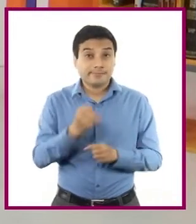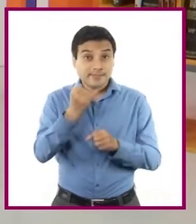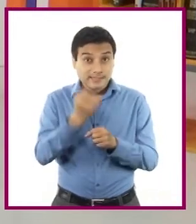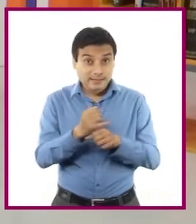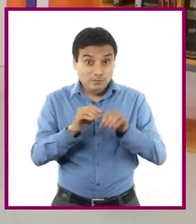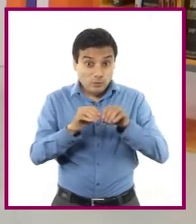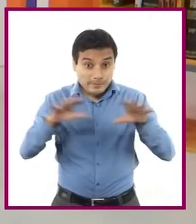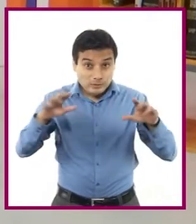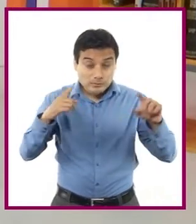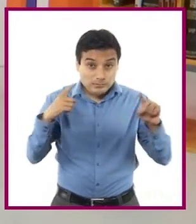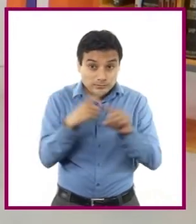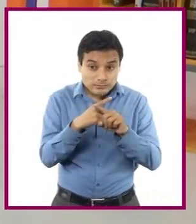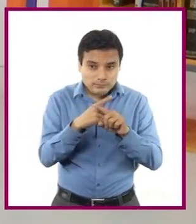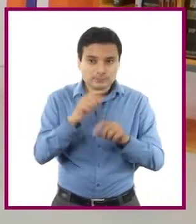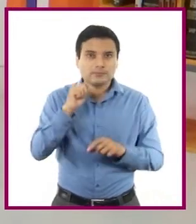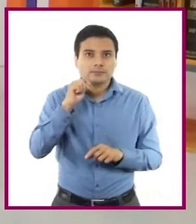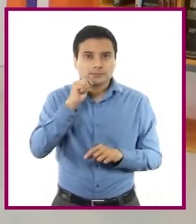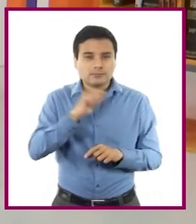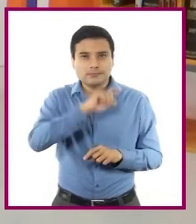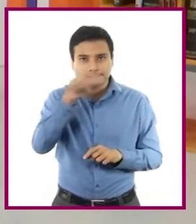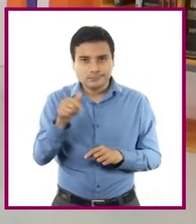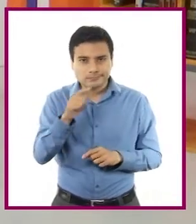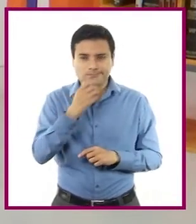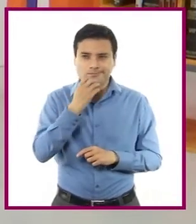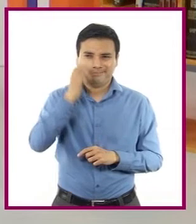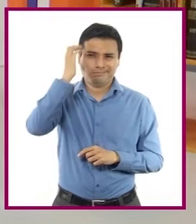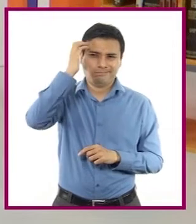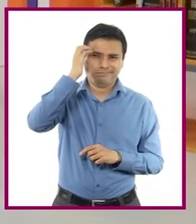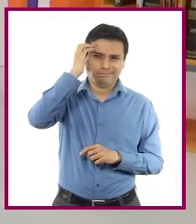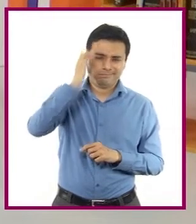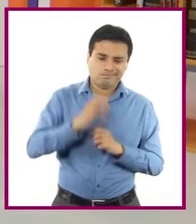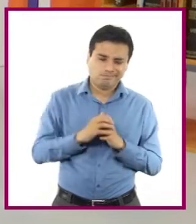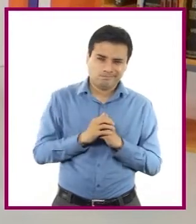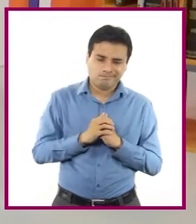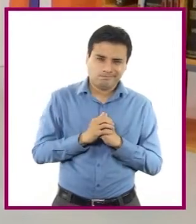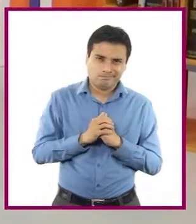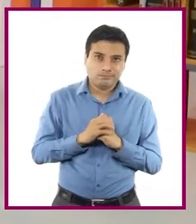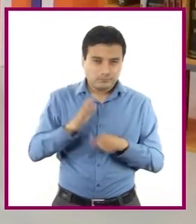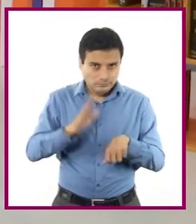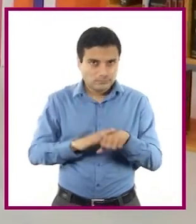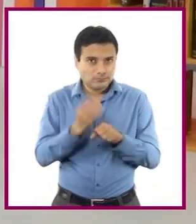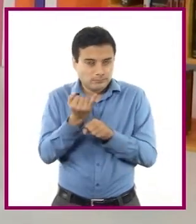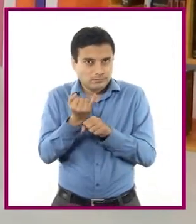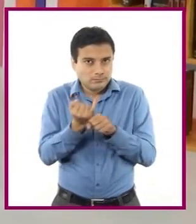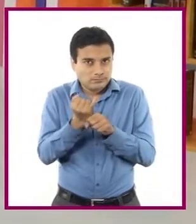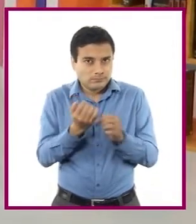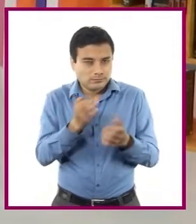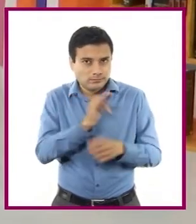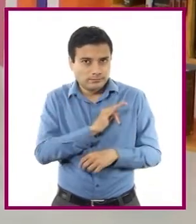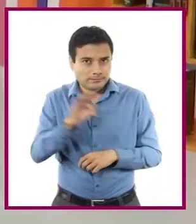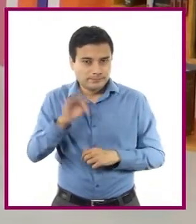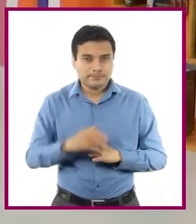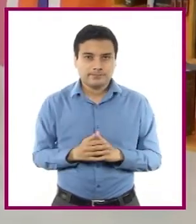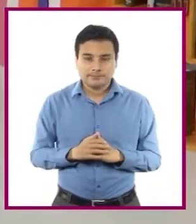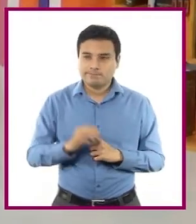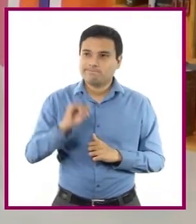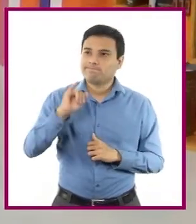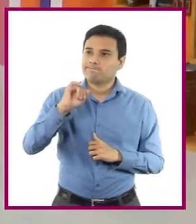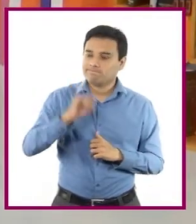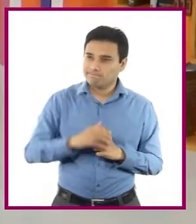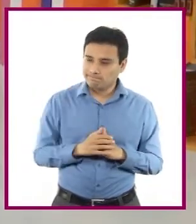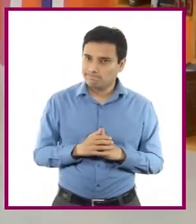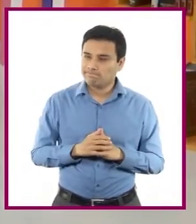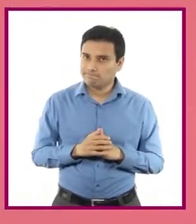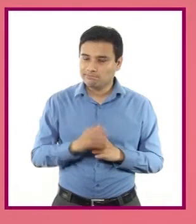contradictoria también nos invita a generar nuevas dudas o reflexionar sobre la postura que se tiene sobre un tema. Estoy descubriendo que hay